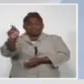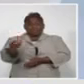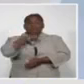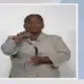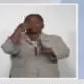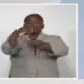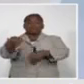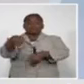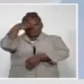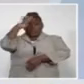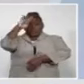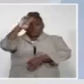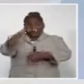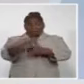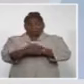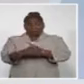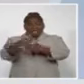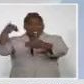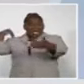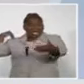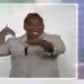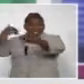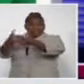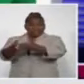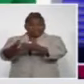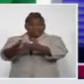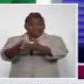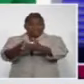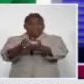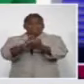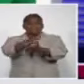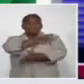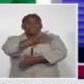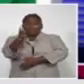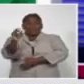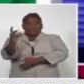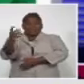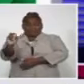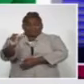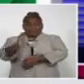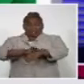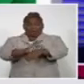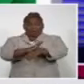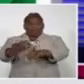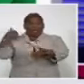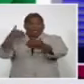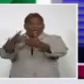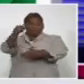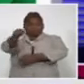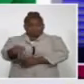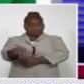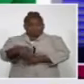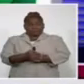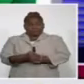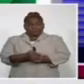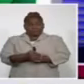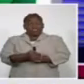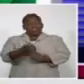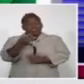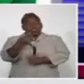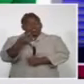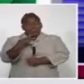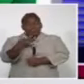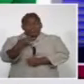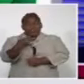en Cuba desde el inicio de la pandemia con COVID-19. Y lo que es todavía más doloroso,